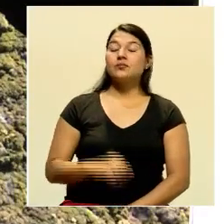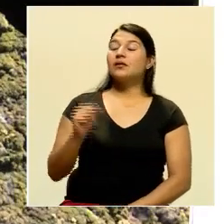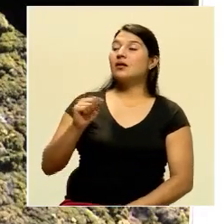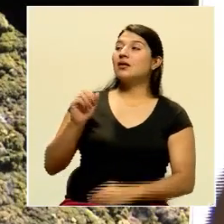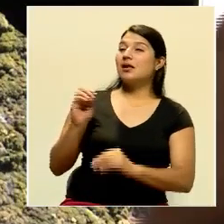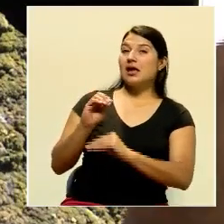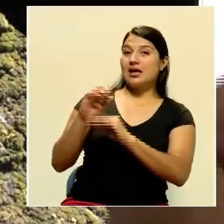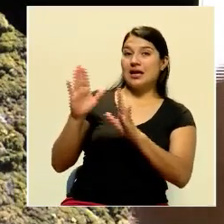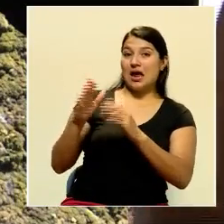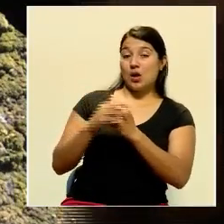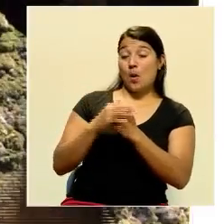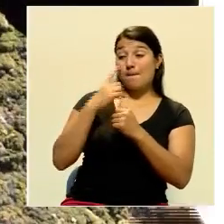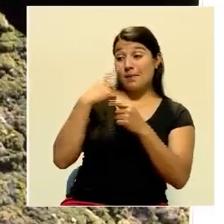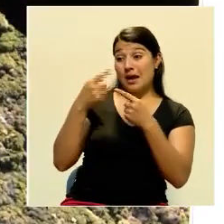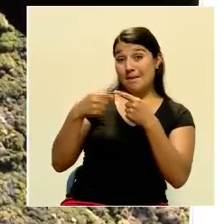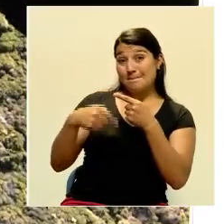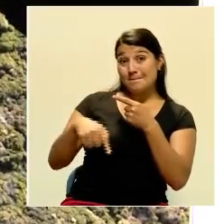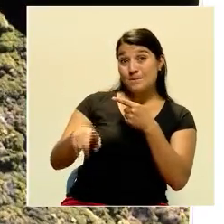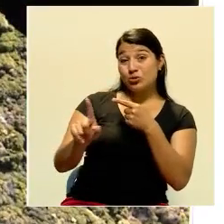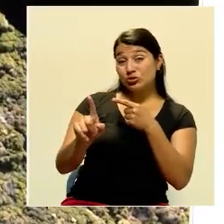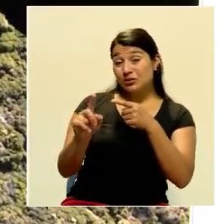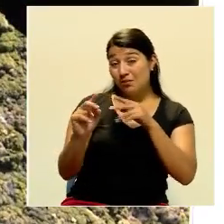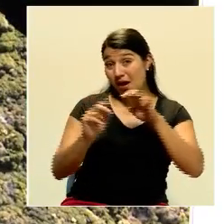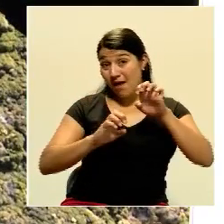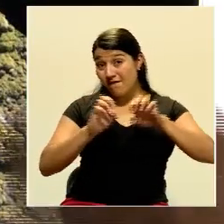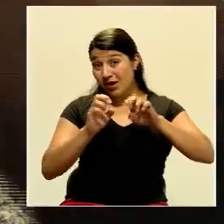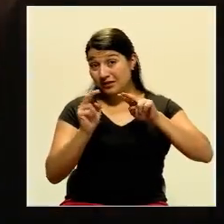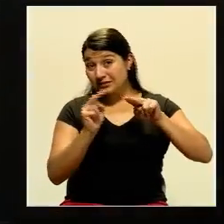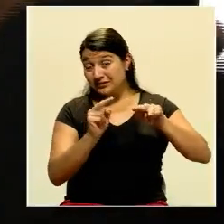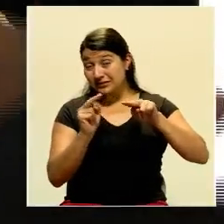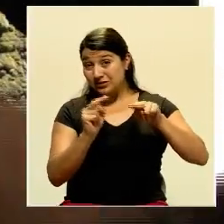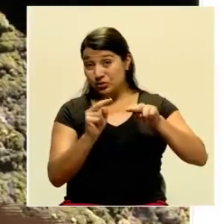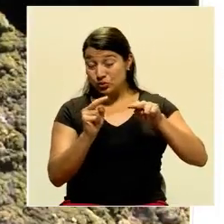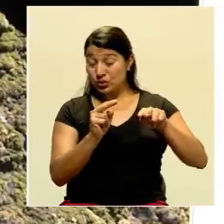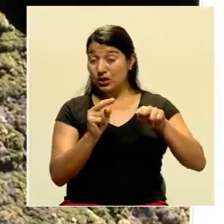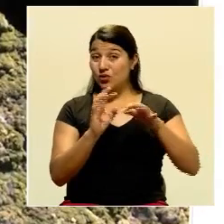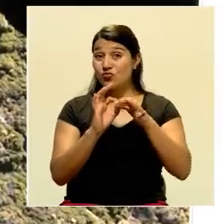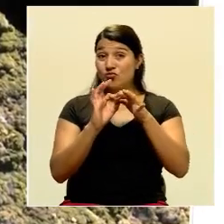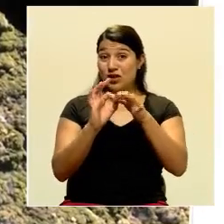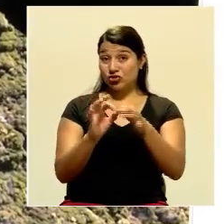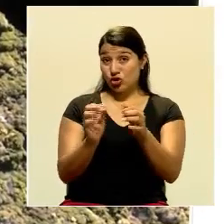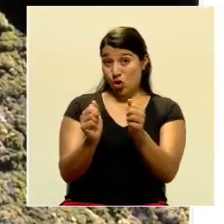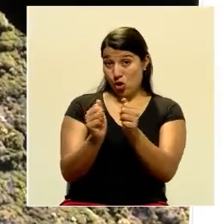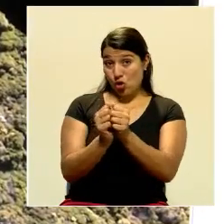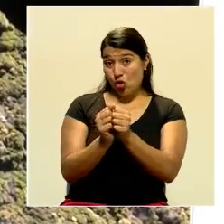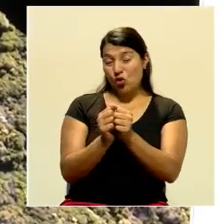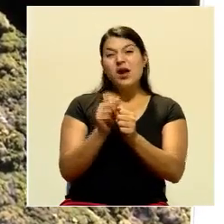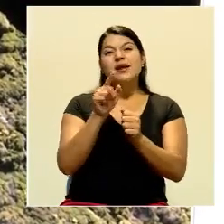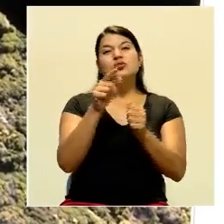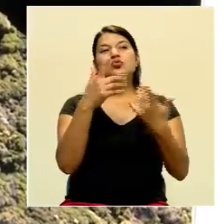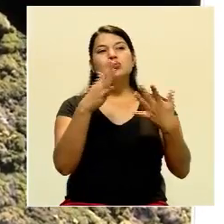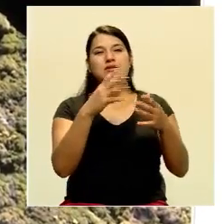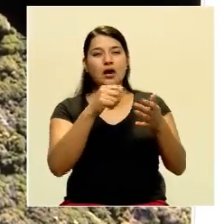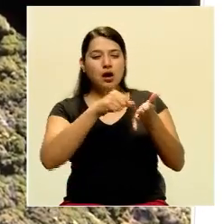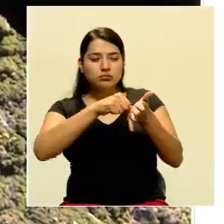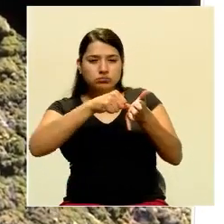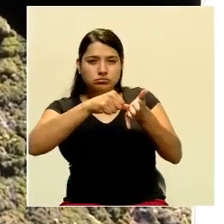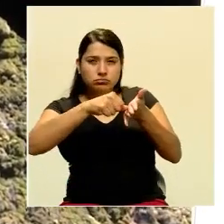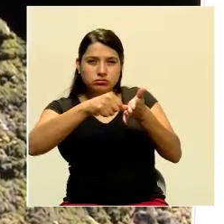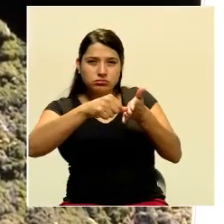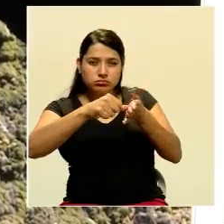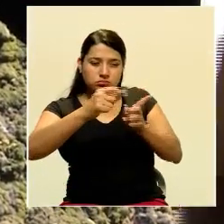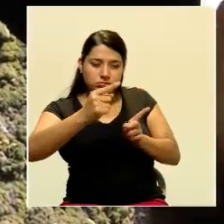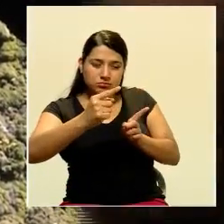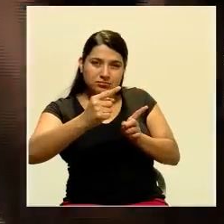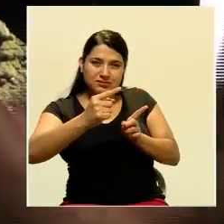Sería para las próximas mediciones y el seguimiento con respecto incluso a las marcas que ustedes hicieron, determinar qué tanto